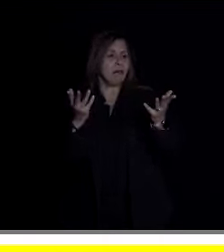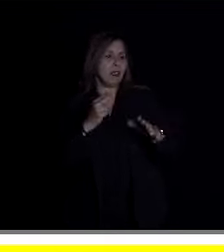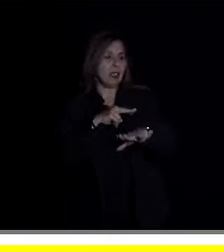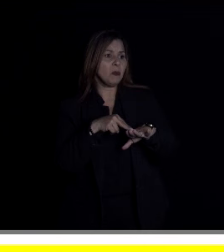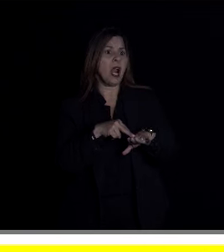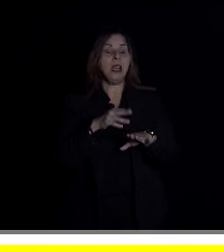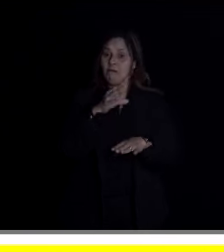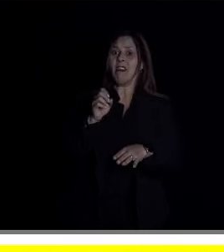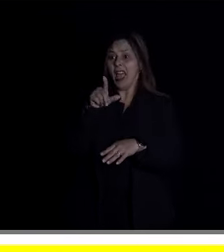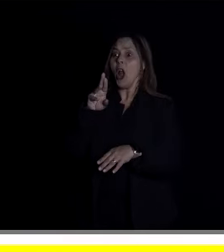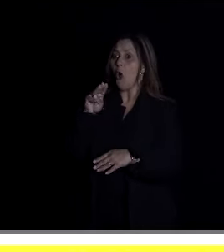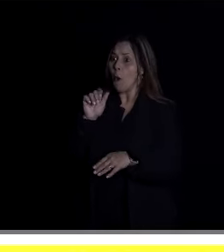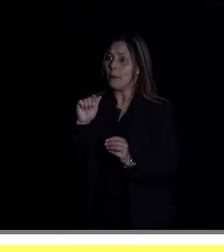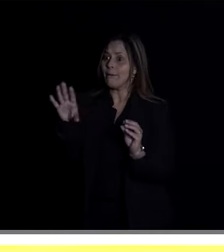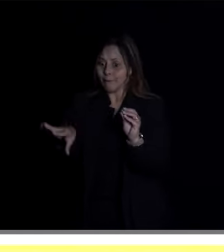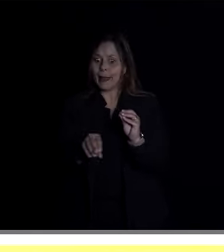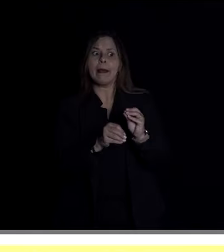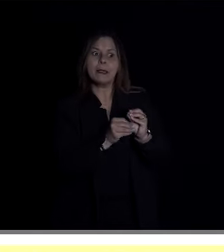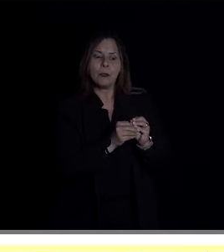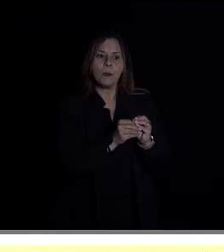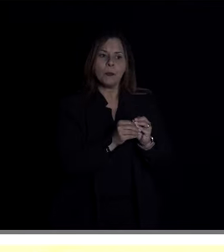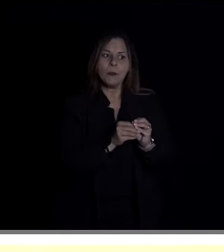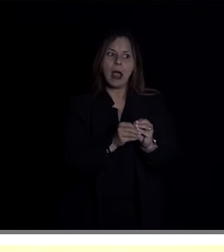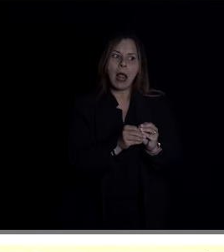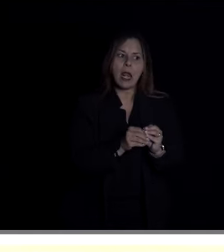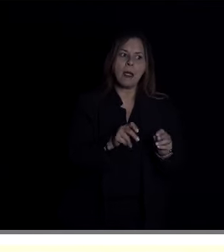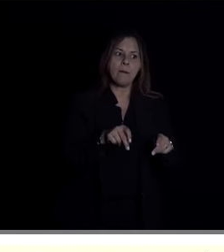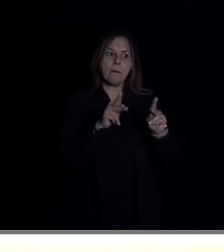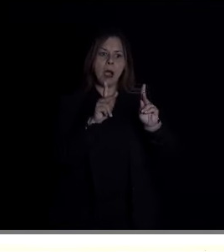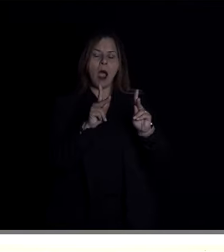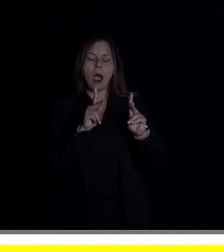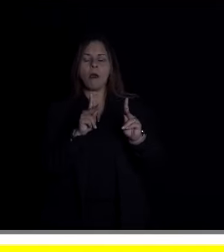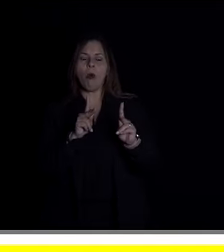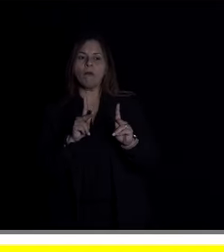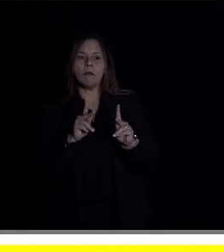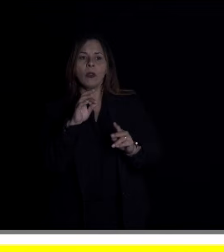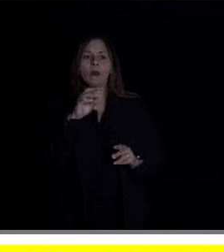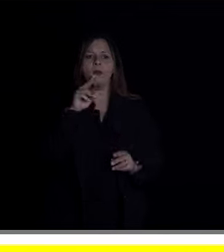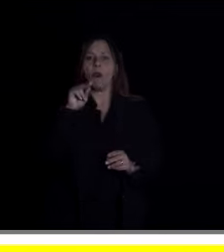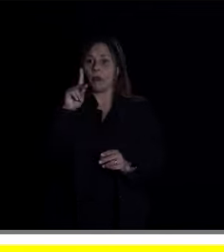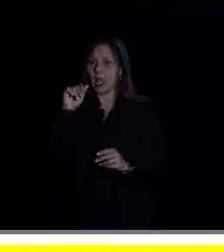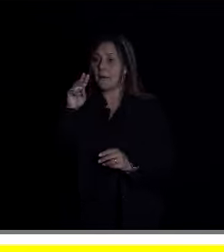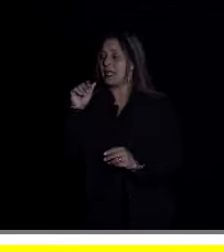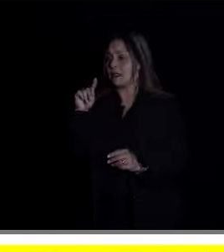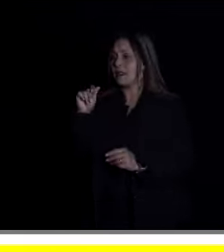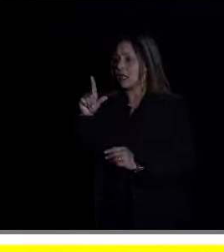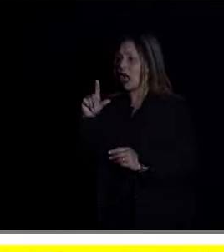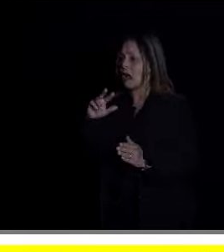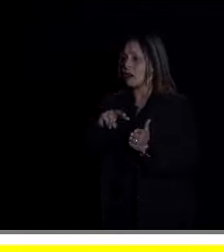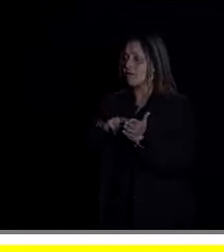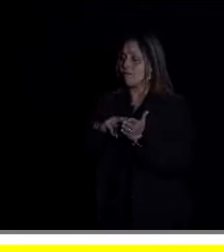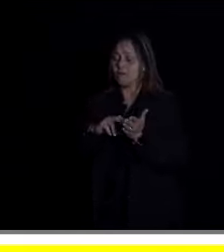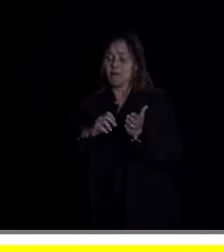de Luma, hay que sumarle la quiebra del Banco Gubernamental de Fomento, la llegada de la Junta de Supervisión Fiscal